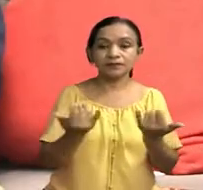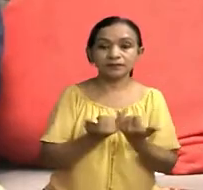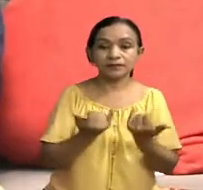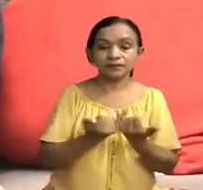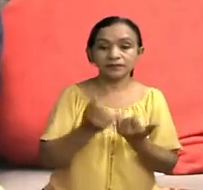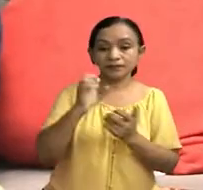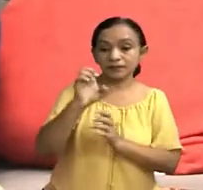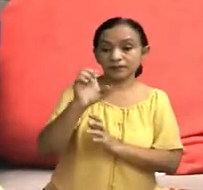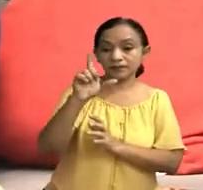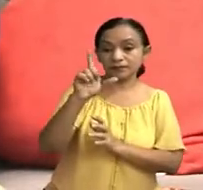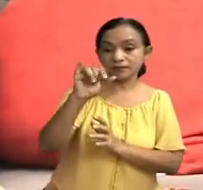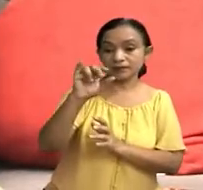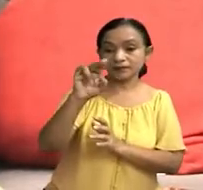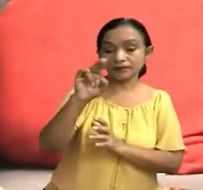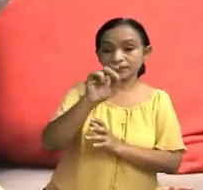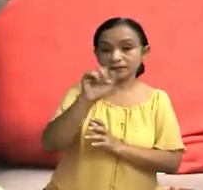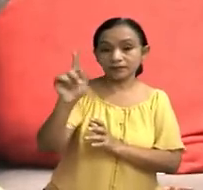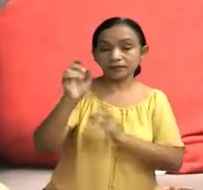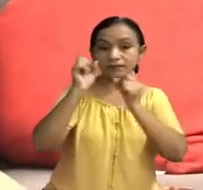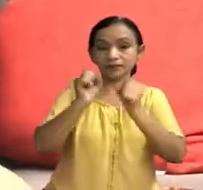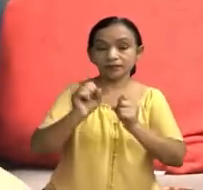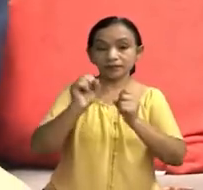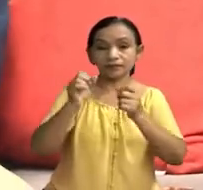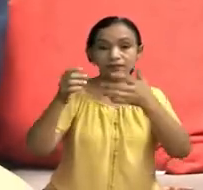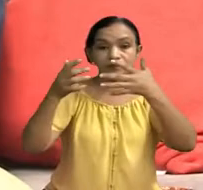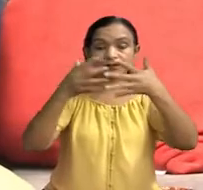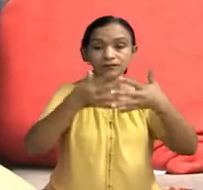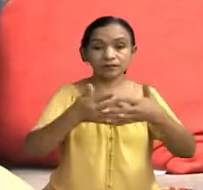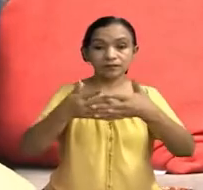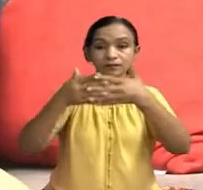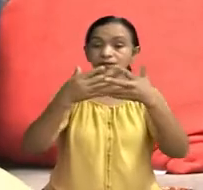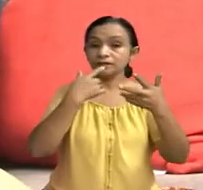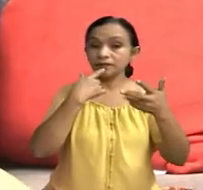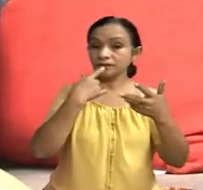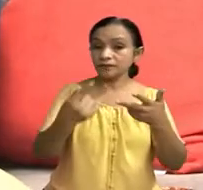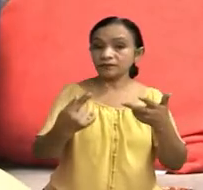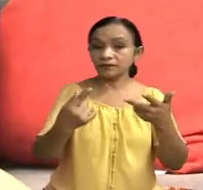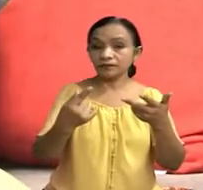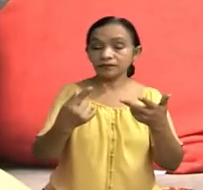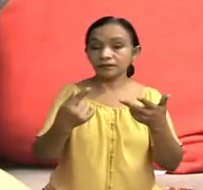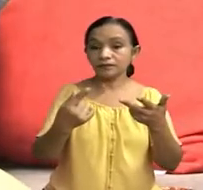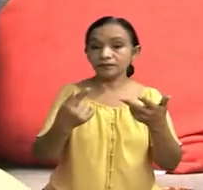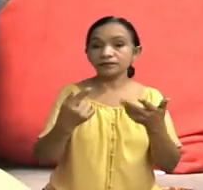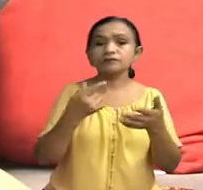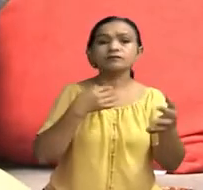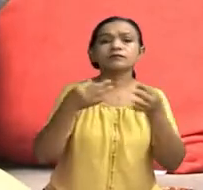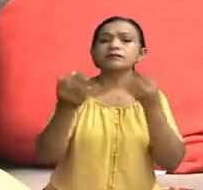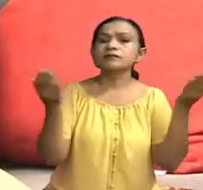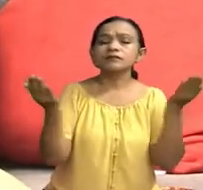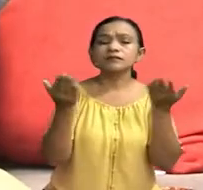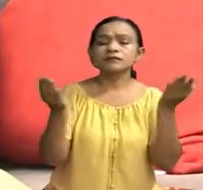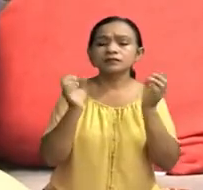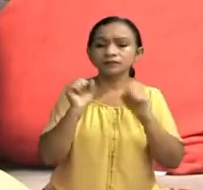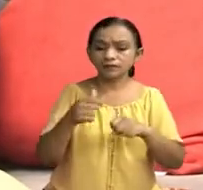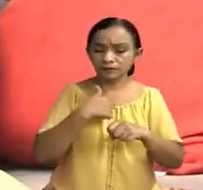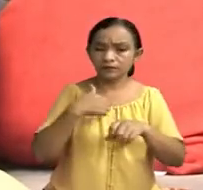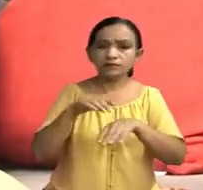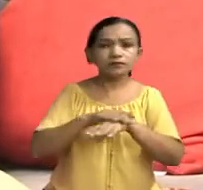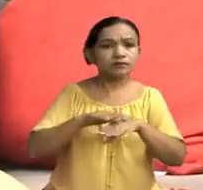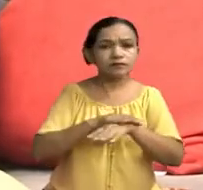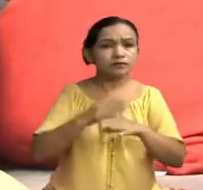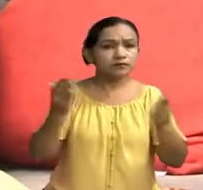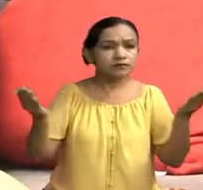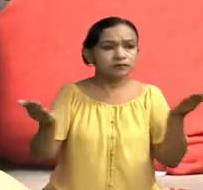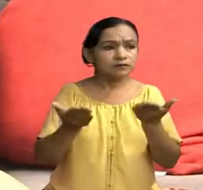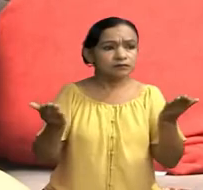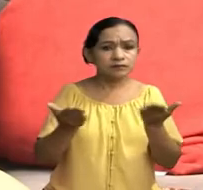sí, el gánster de la política norteamericana, dijo, bueno, expuso ante el Congreso, ¿cómo vamos a permitir nosotros